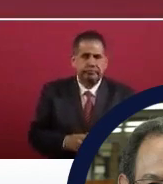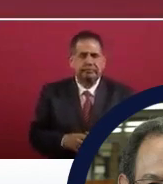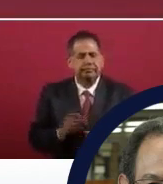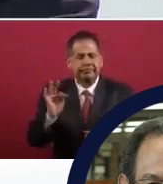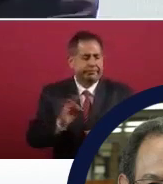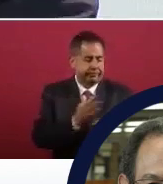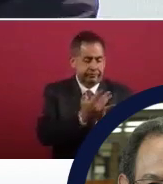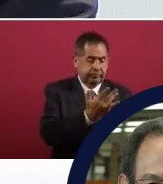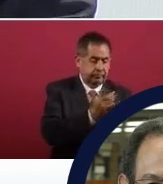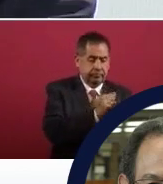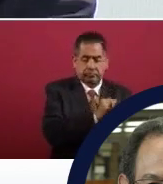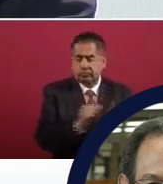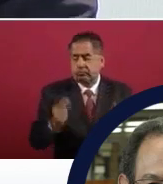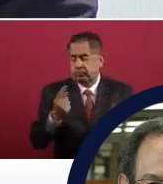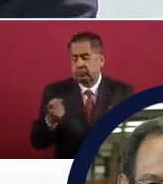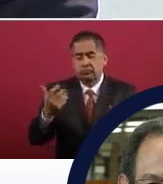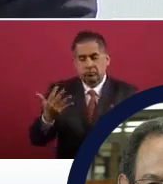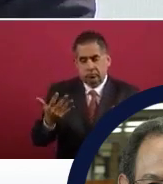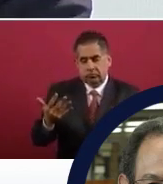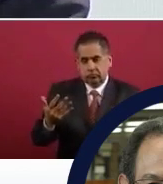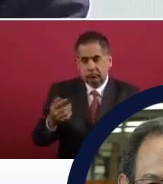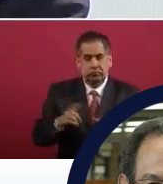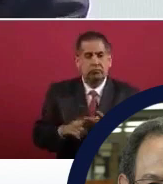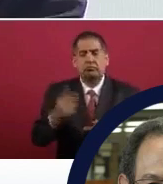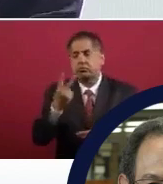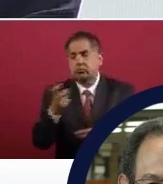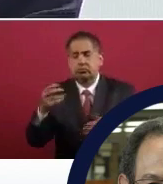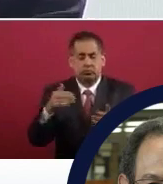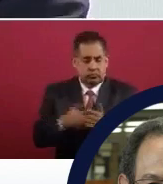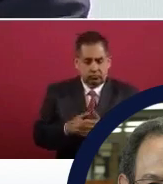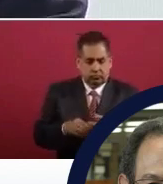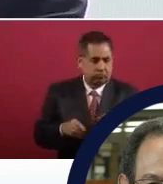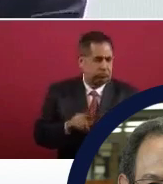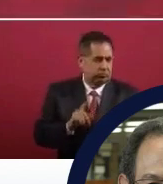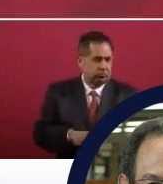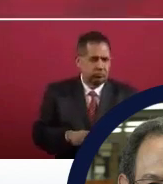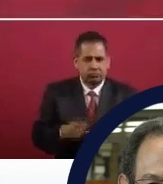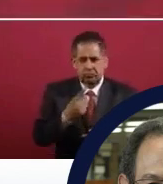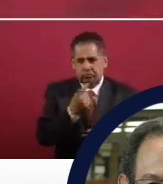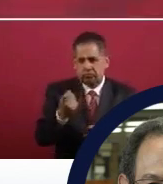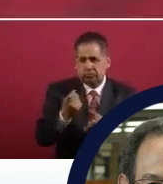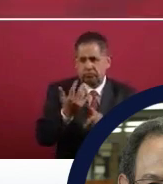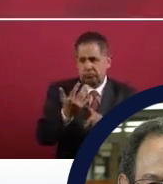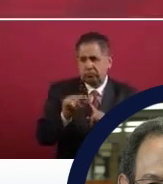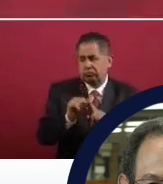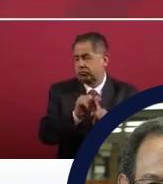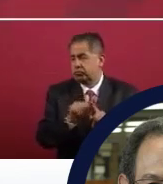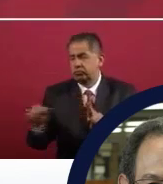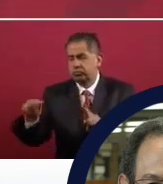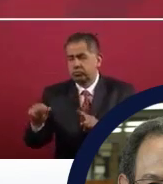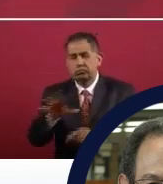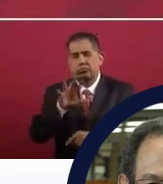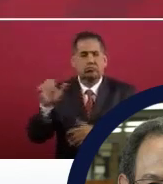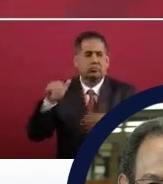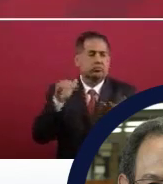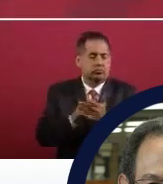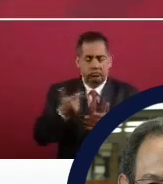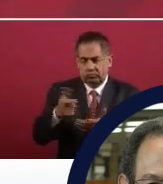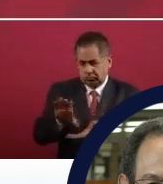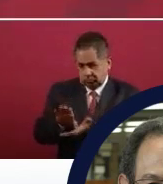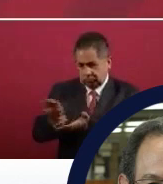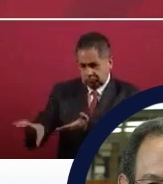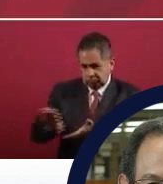en seguridad, derechos humanos, lo que sea, o es su adversario ideológico y fifí. No entiende